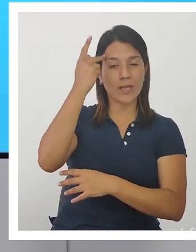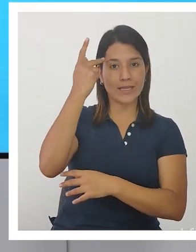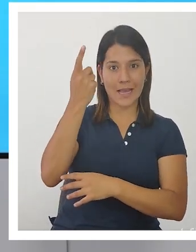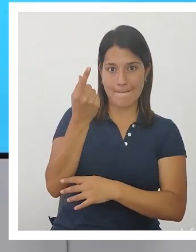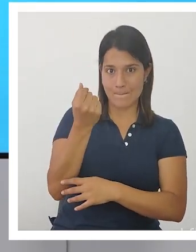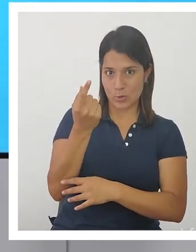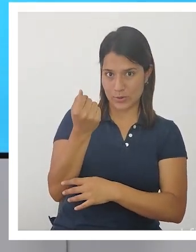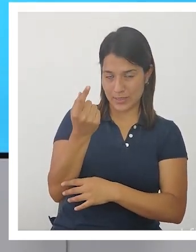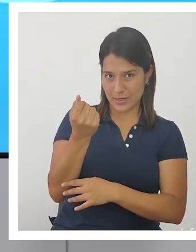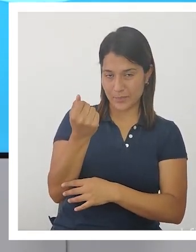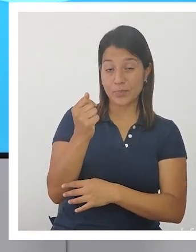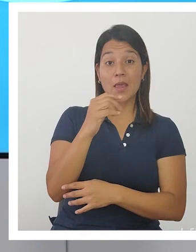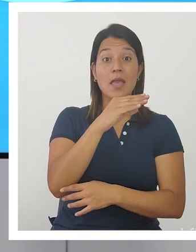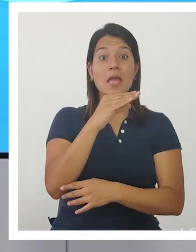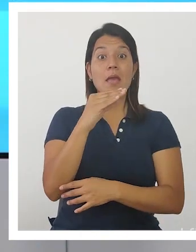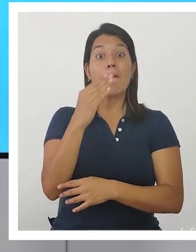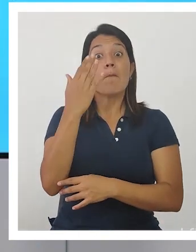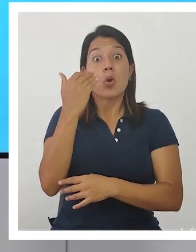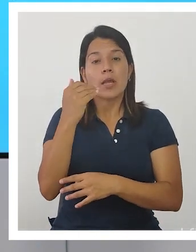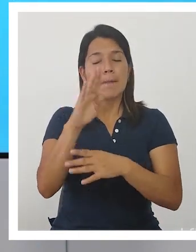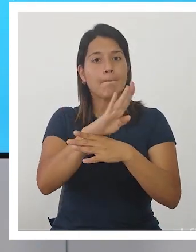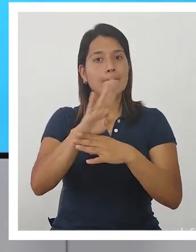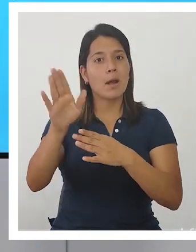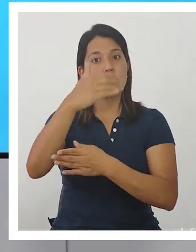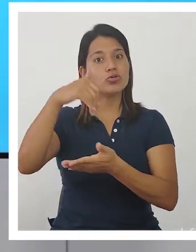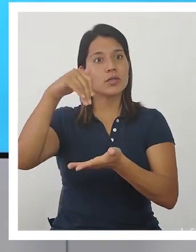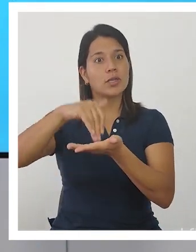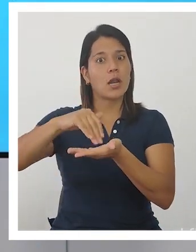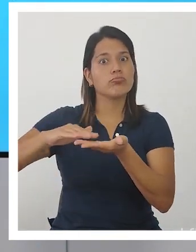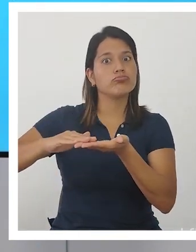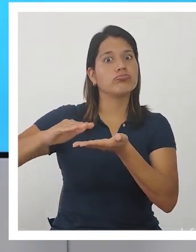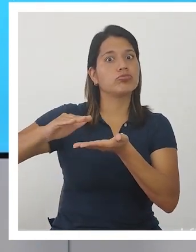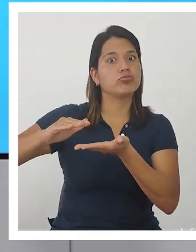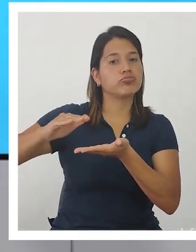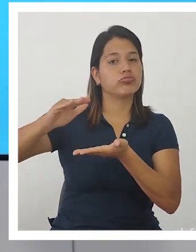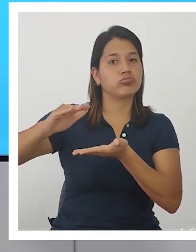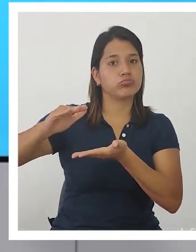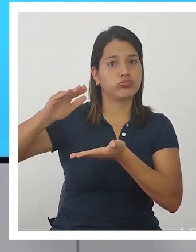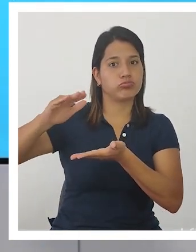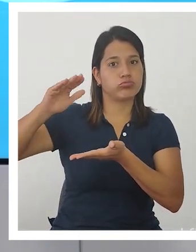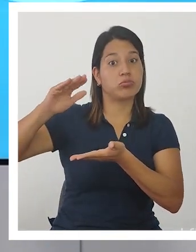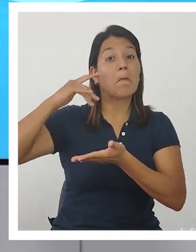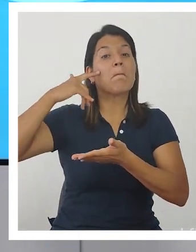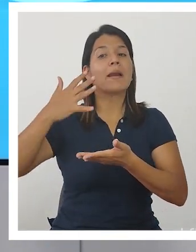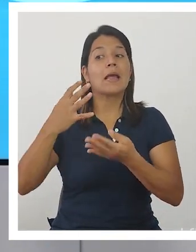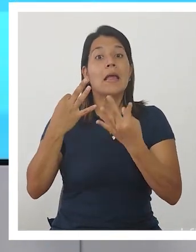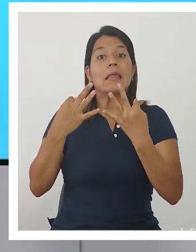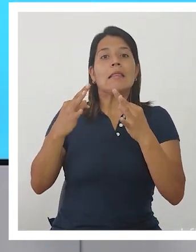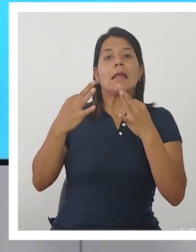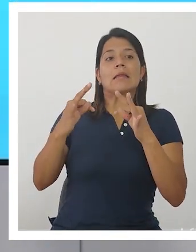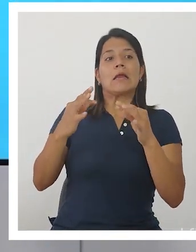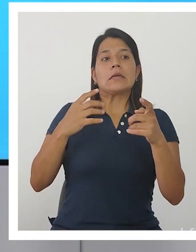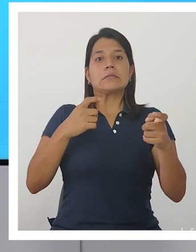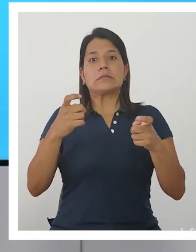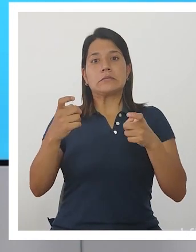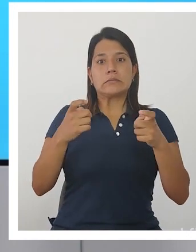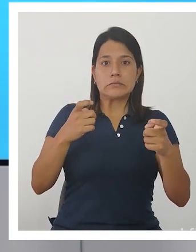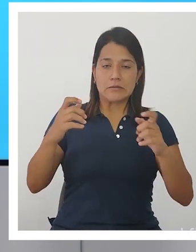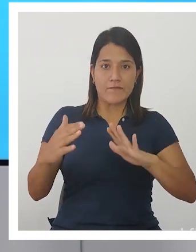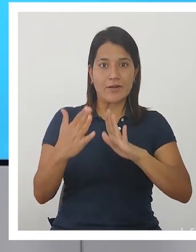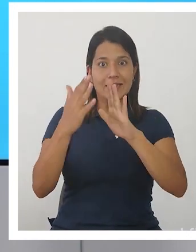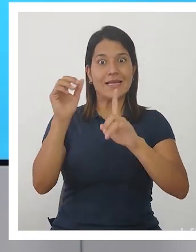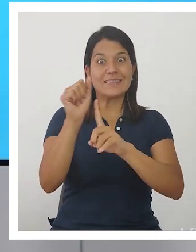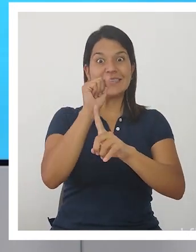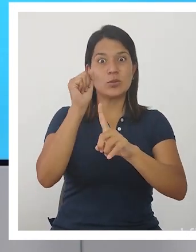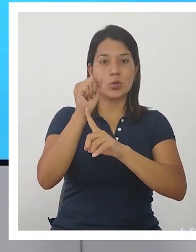ha implementado el Banco Central. Un poco para paliar la crisis internacional, producto de una serie